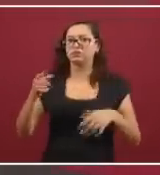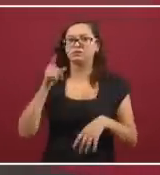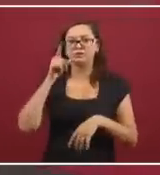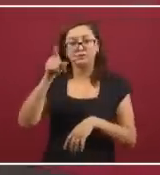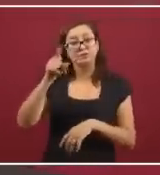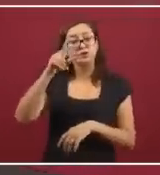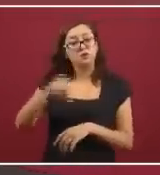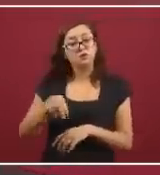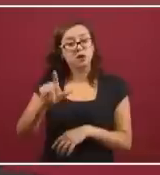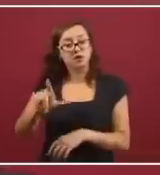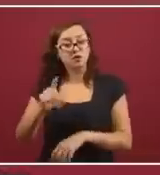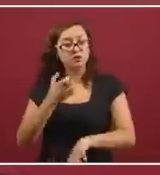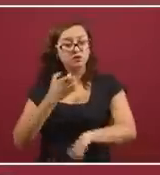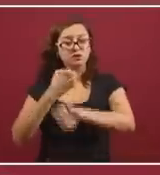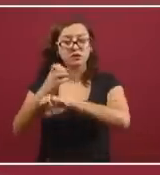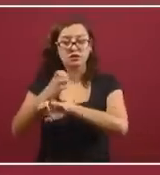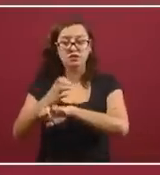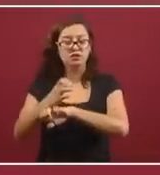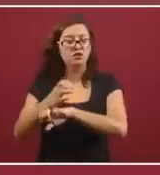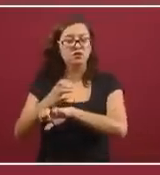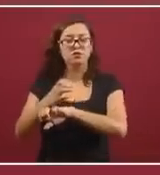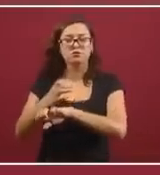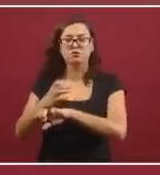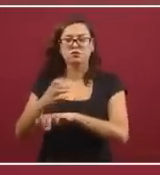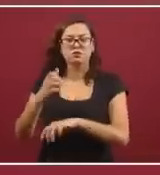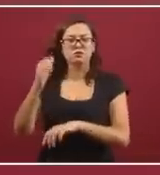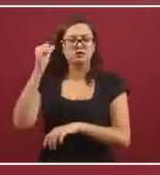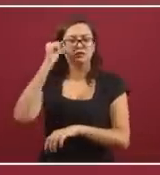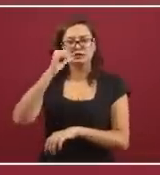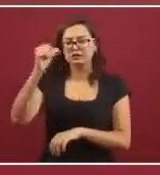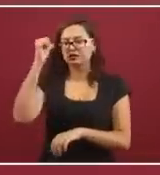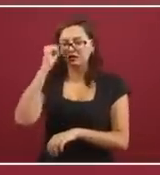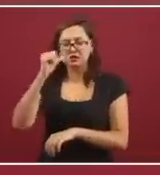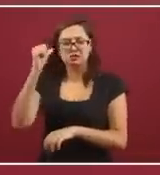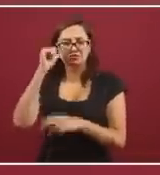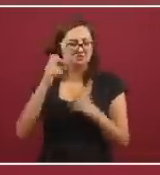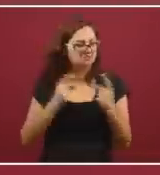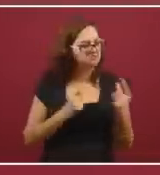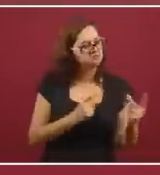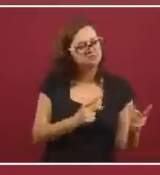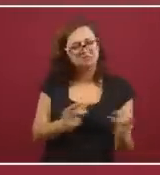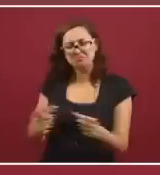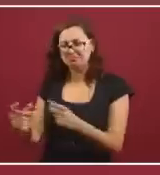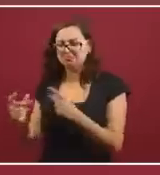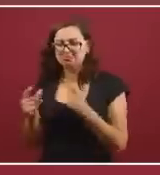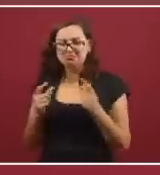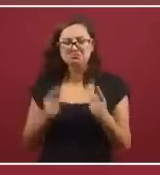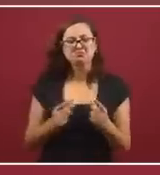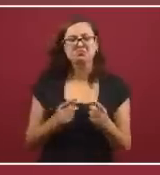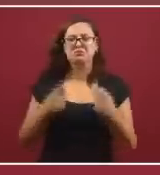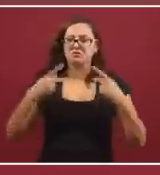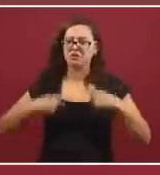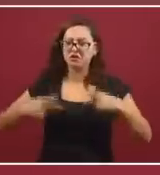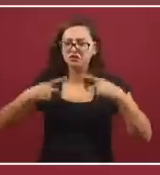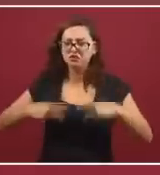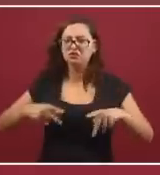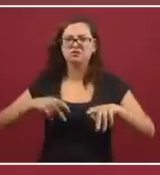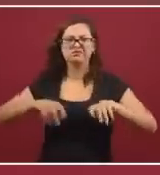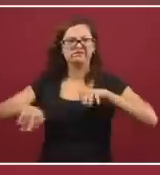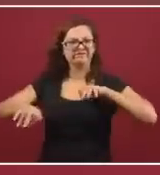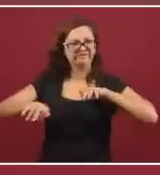que siempre se ha caracterizado por su dinamismo económico con un pueblo trabajador